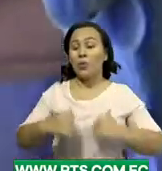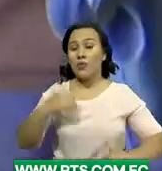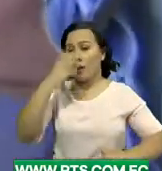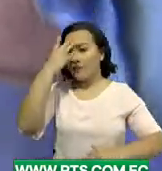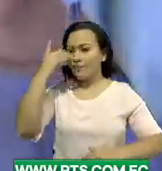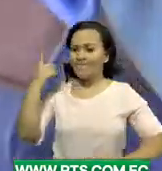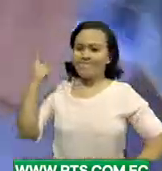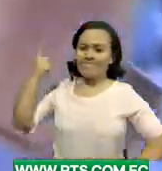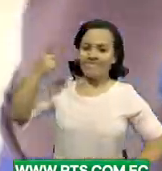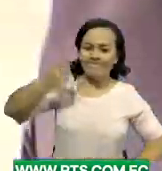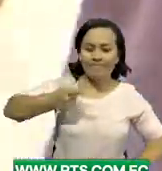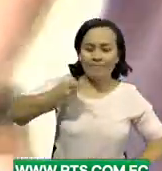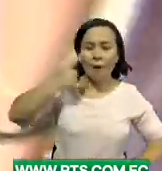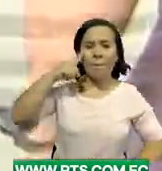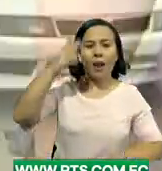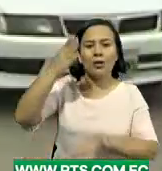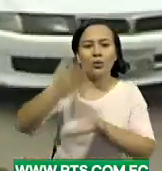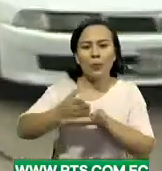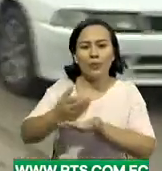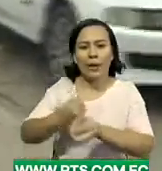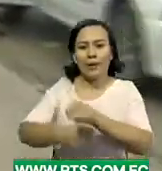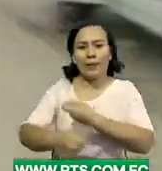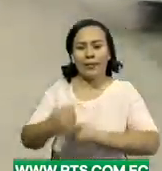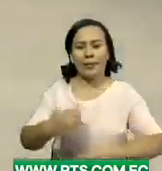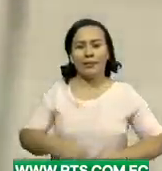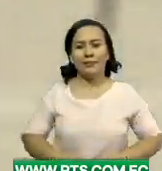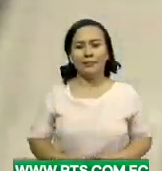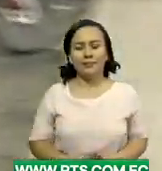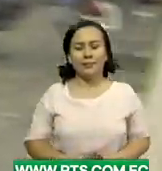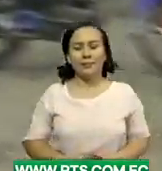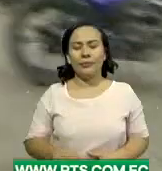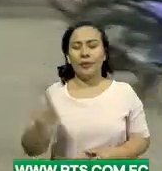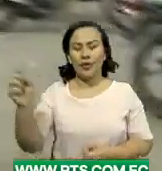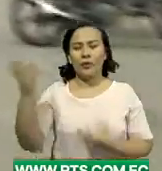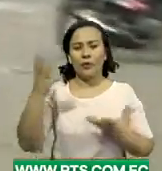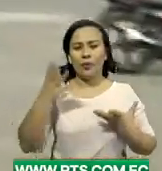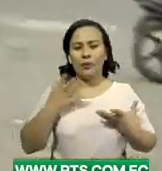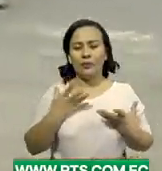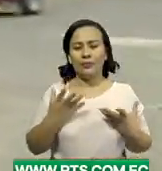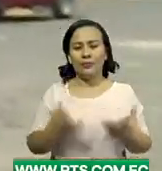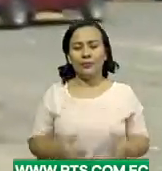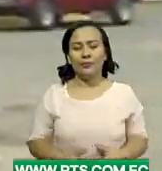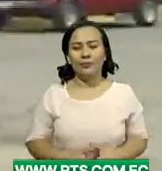implacables. Informó Jorge Escobar.